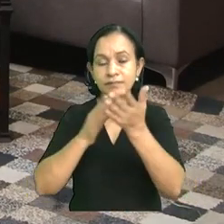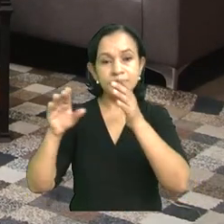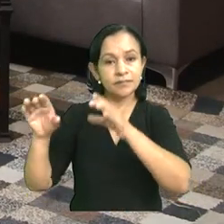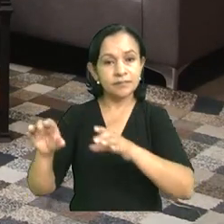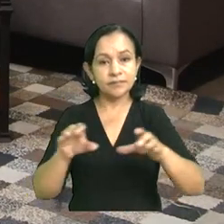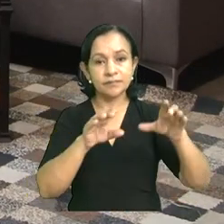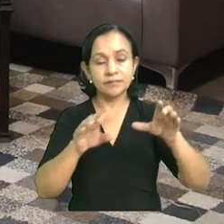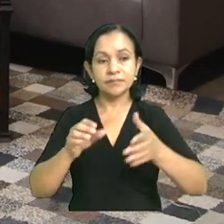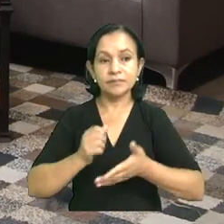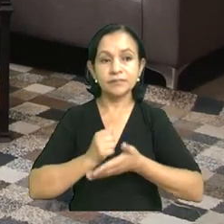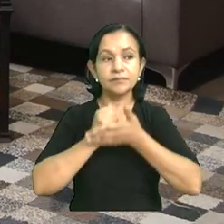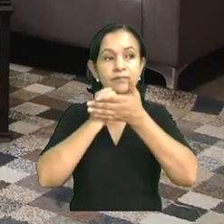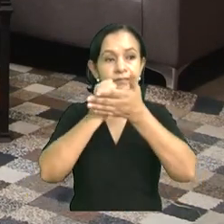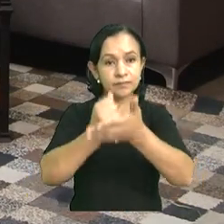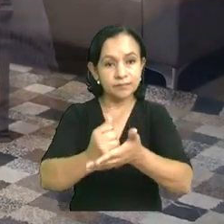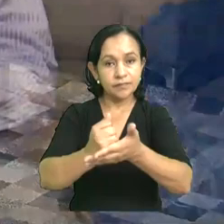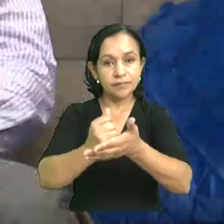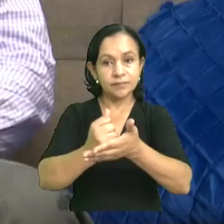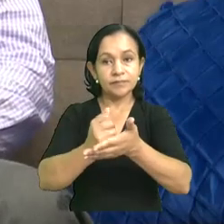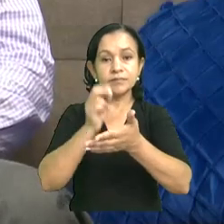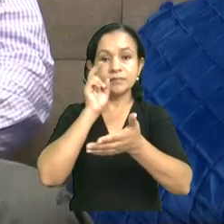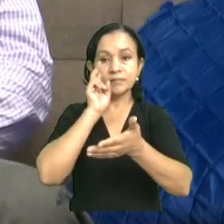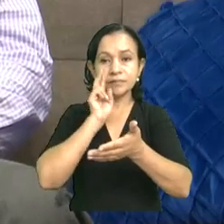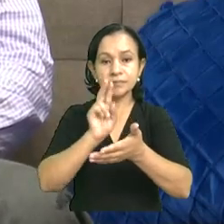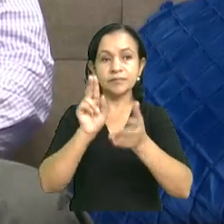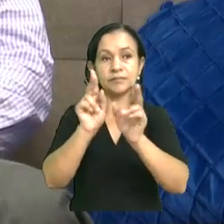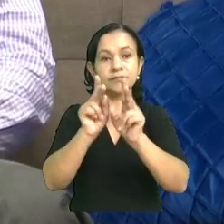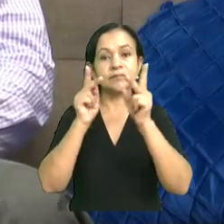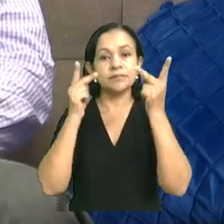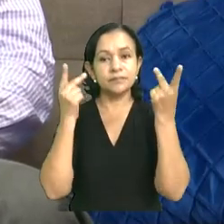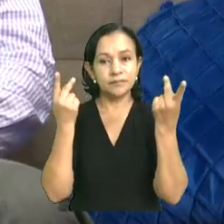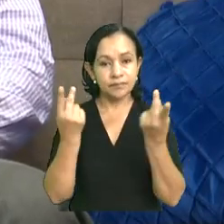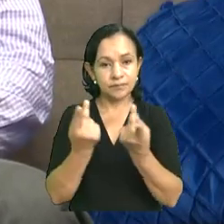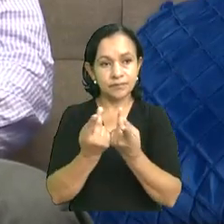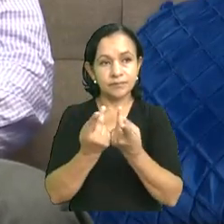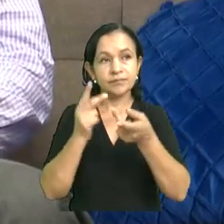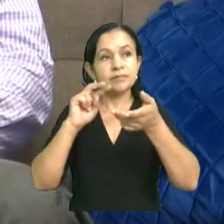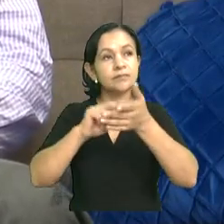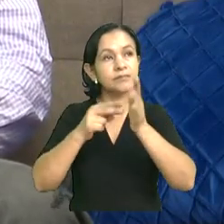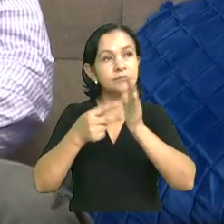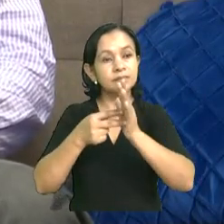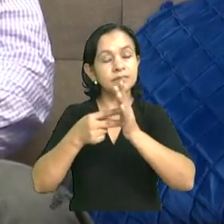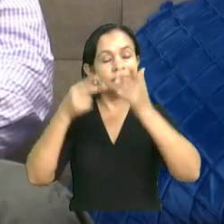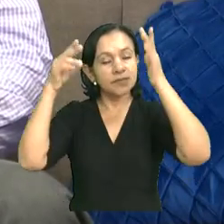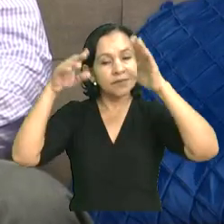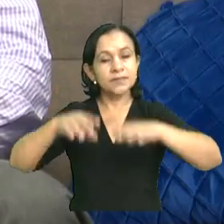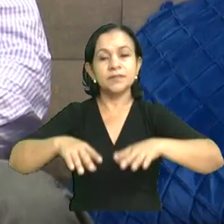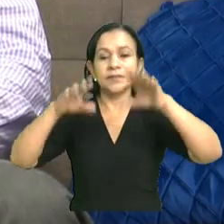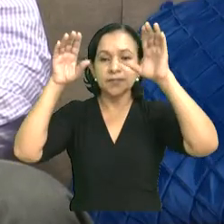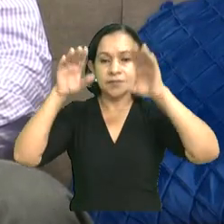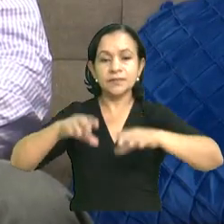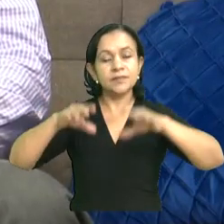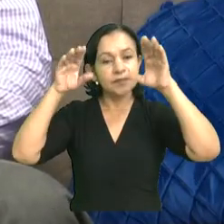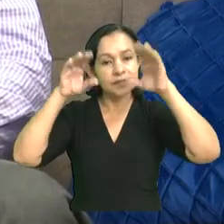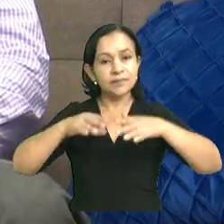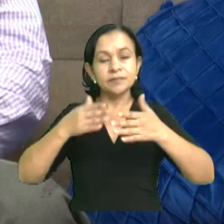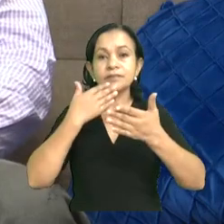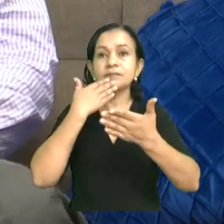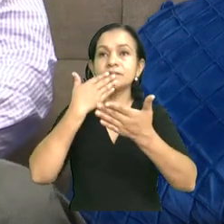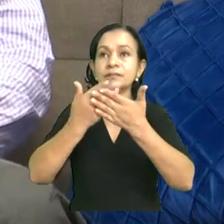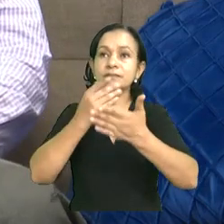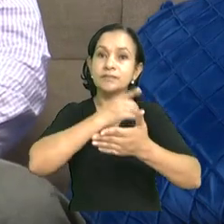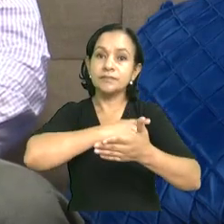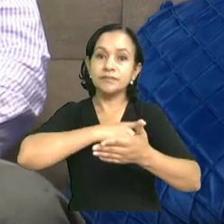que ayudan a adaptar a nuestro pueblo, ¿no?, ante lo que sería un invierno que, gracias a Dios,